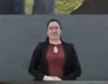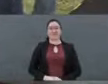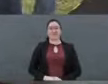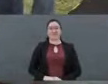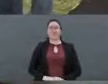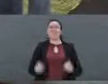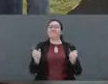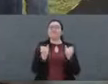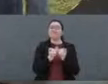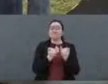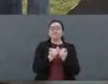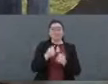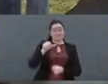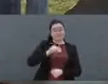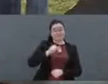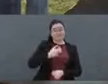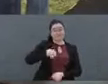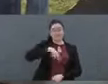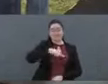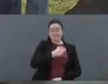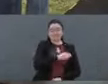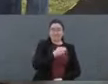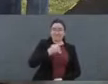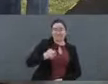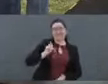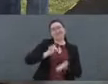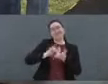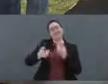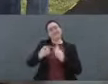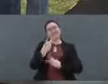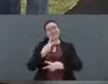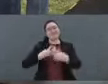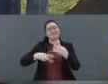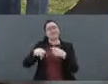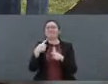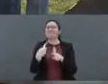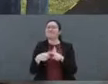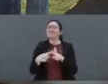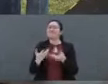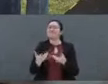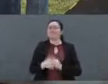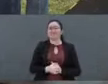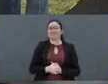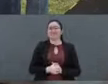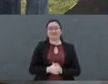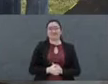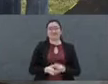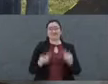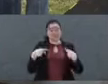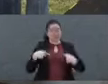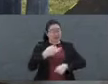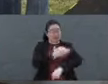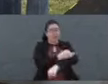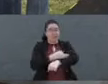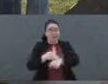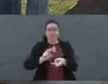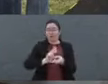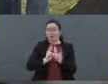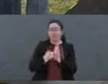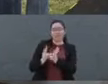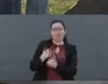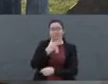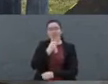Del mismo modo, saludamos con mucho gusto y agradecemos contar con la gentil presencia en esta mañana de todas las familias, vecinas y